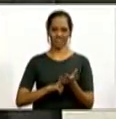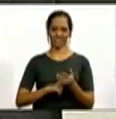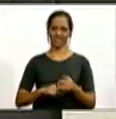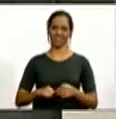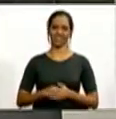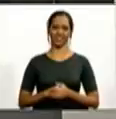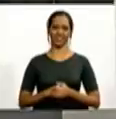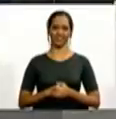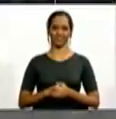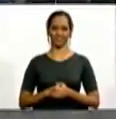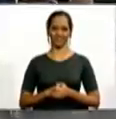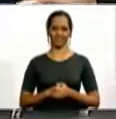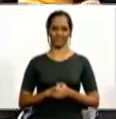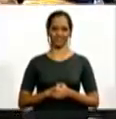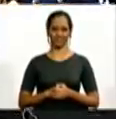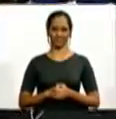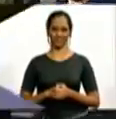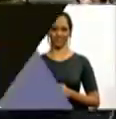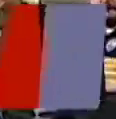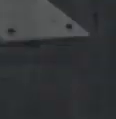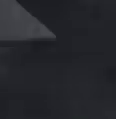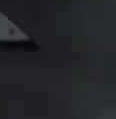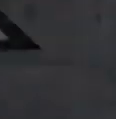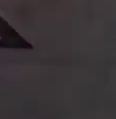Con compromiso municipal.